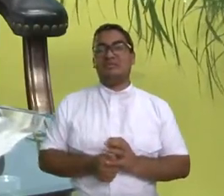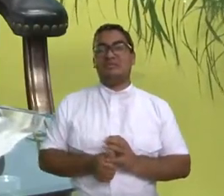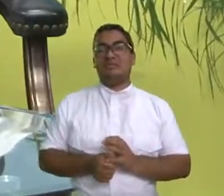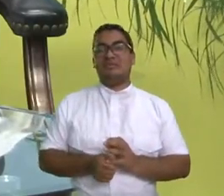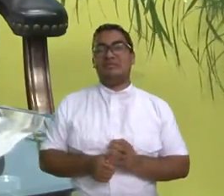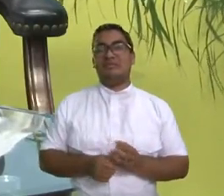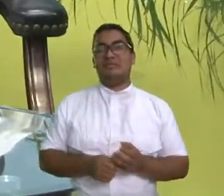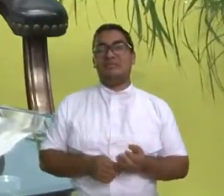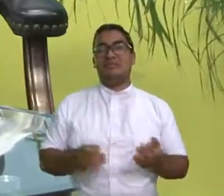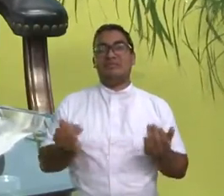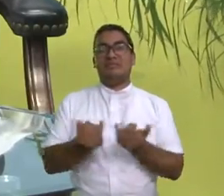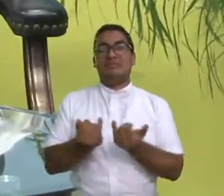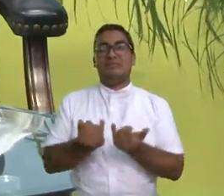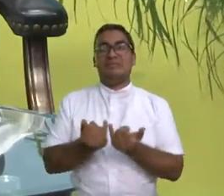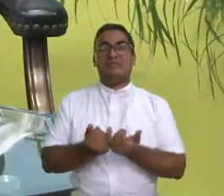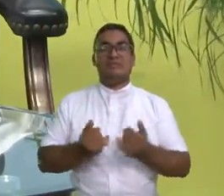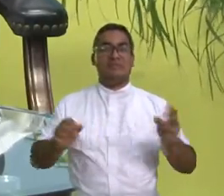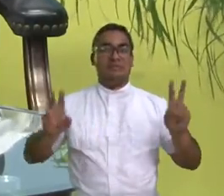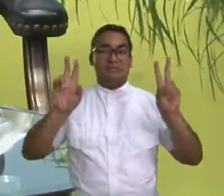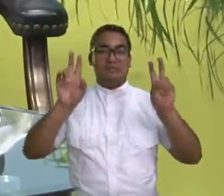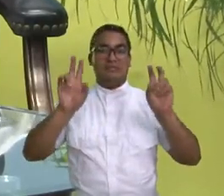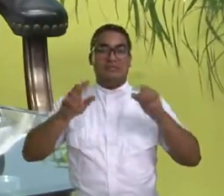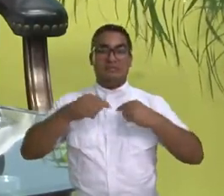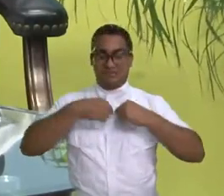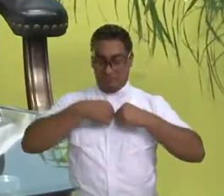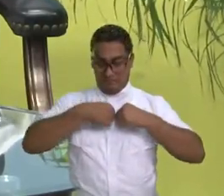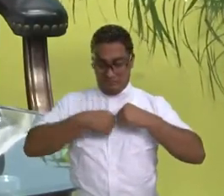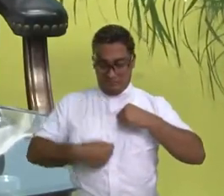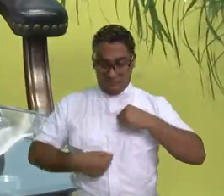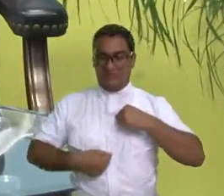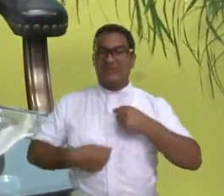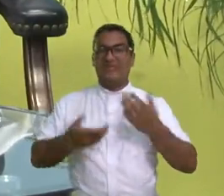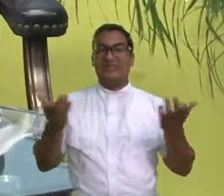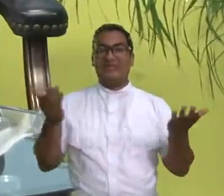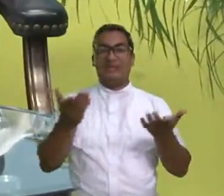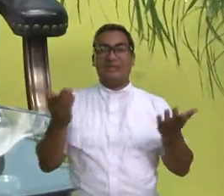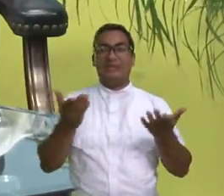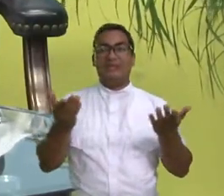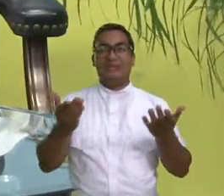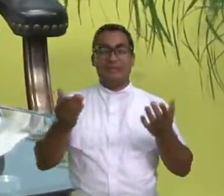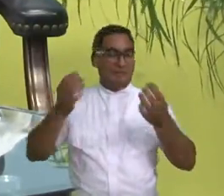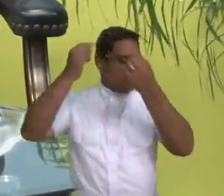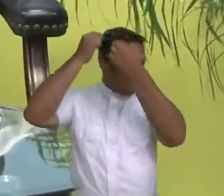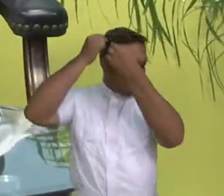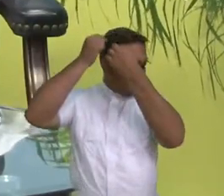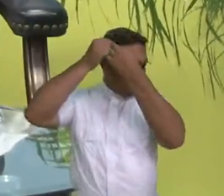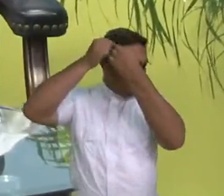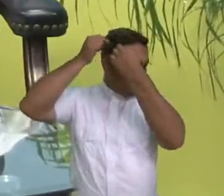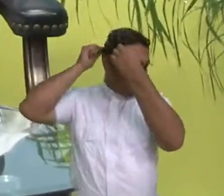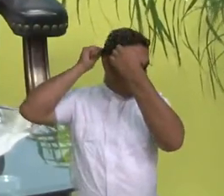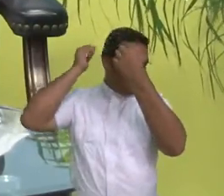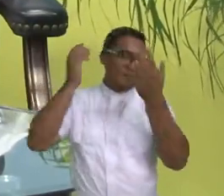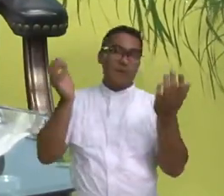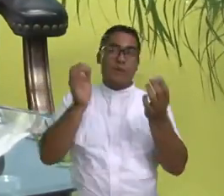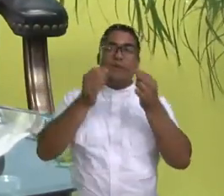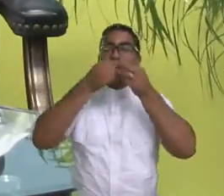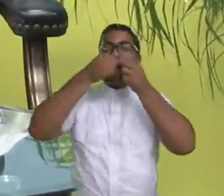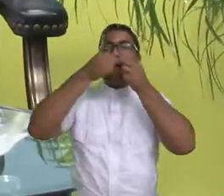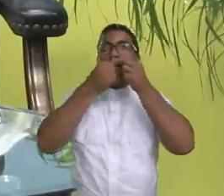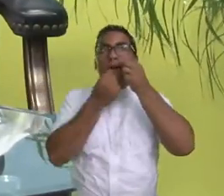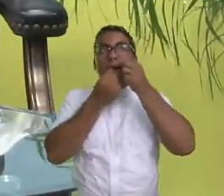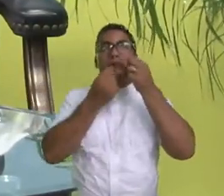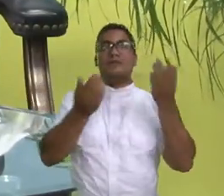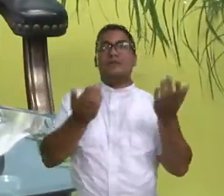solamente están relacionados a la cirugía, que te vamos a abrir la barriga, vamos a abrir el cráneo, vamos a hacerte una operación